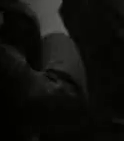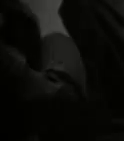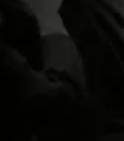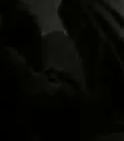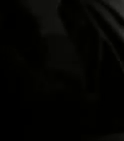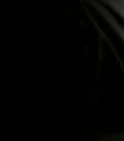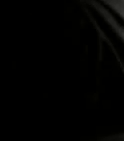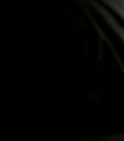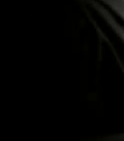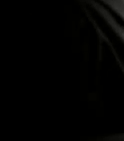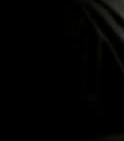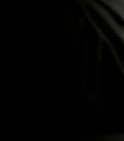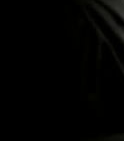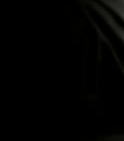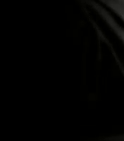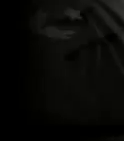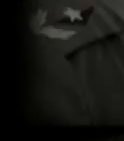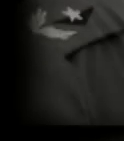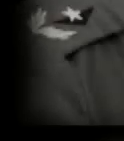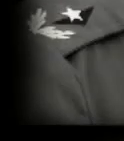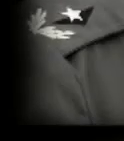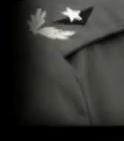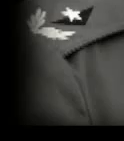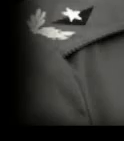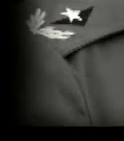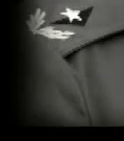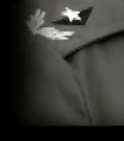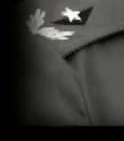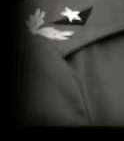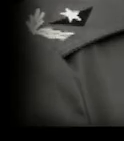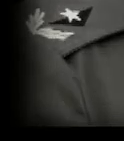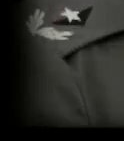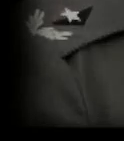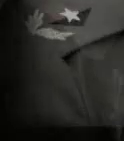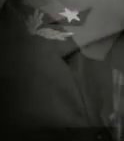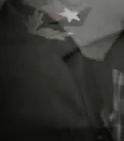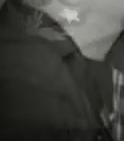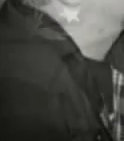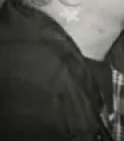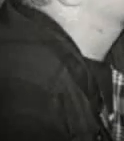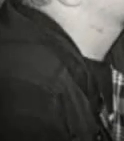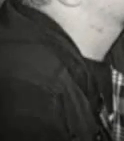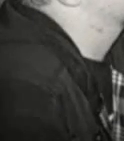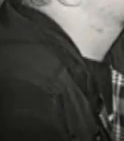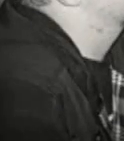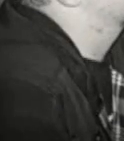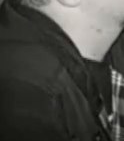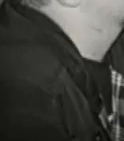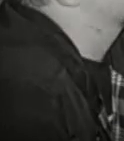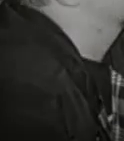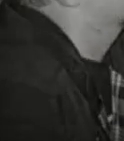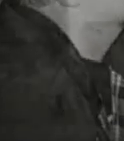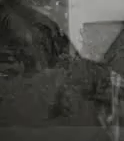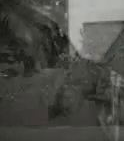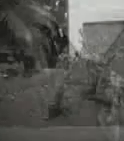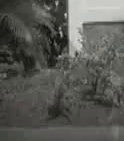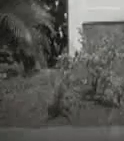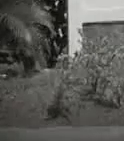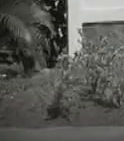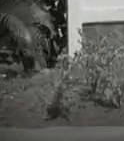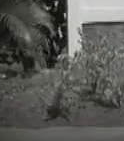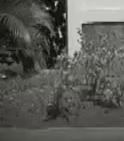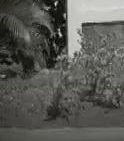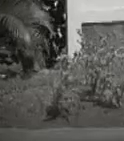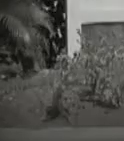Nos acompaña la convicción más profunda de que las ideas